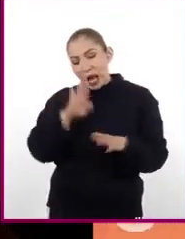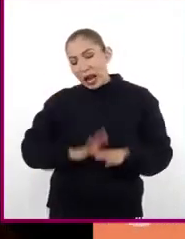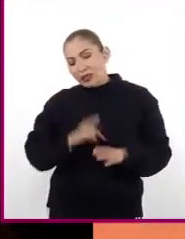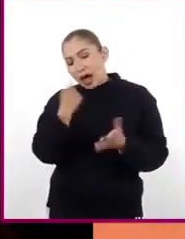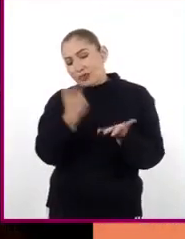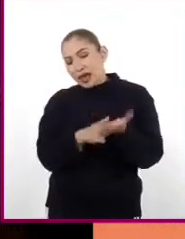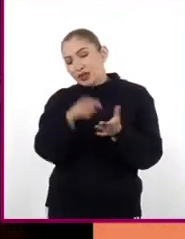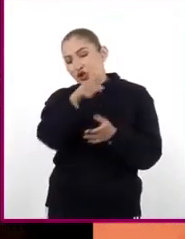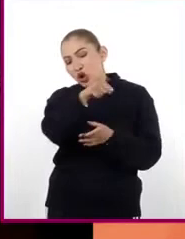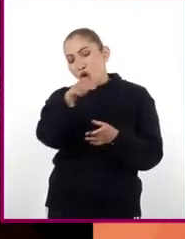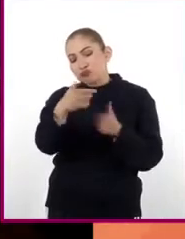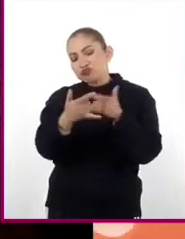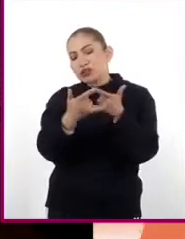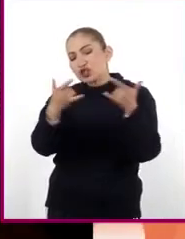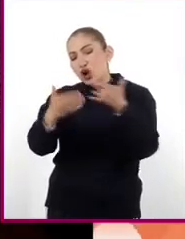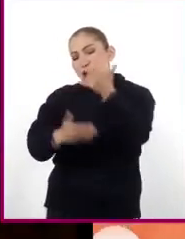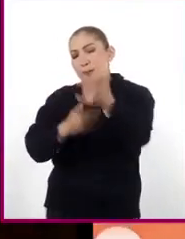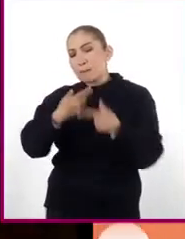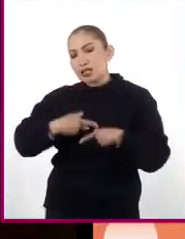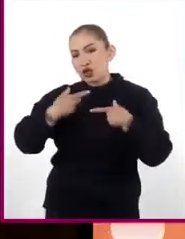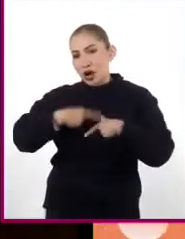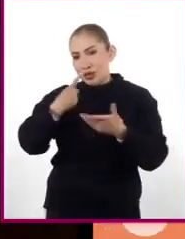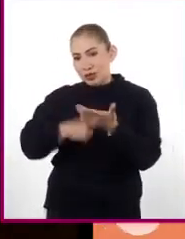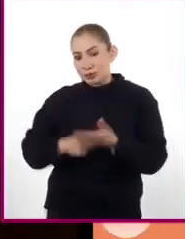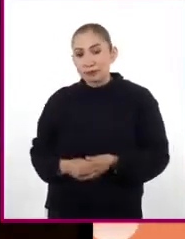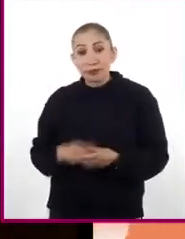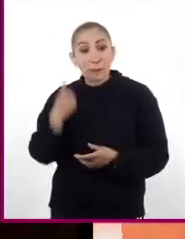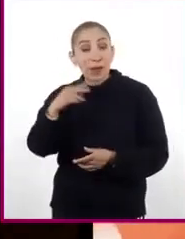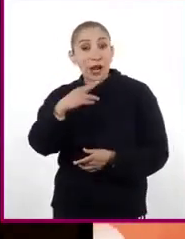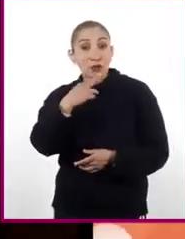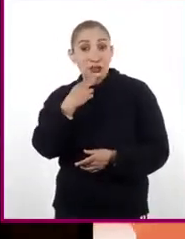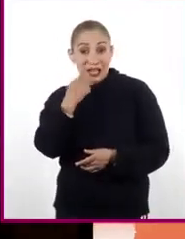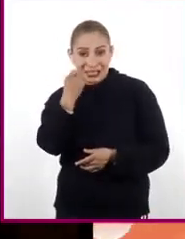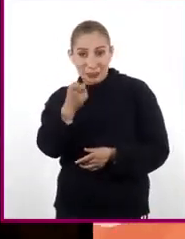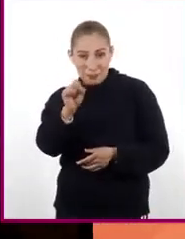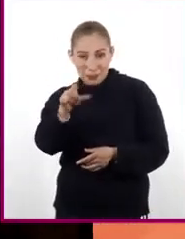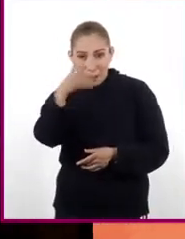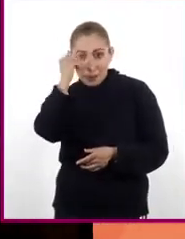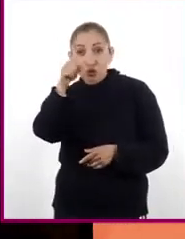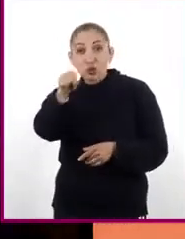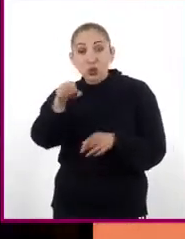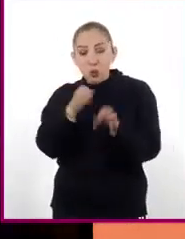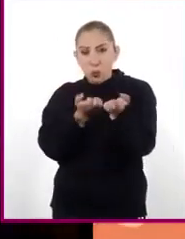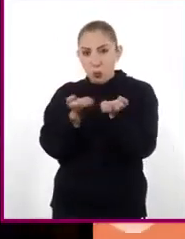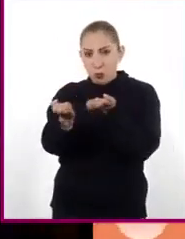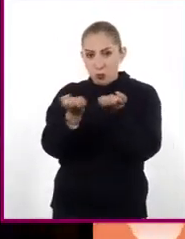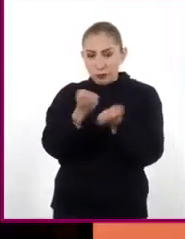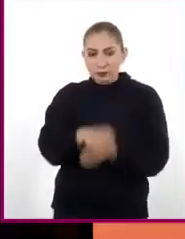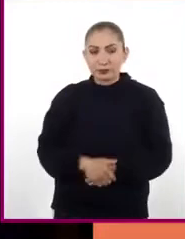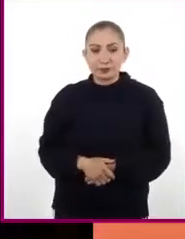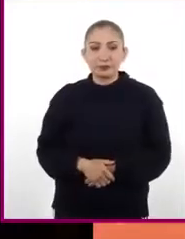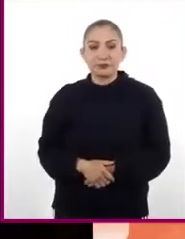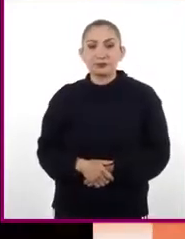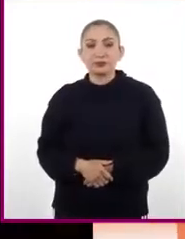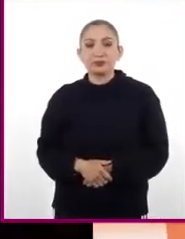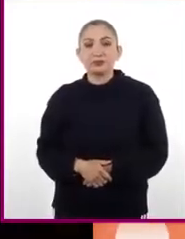características que se encuentran en el desarrollo del personaje. Para aplicar lo aprendido, es momento de hacer un ejercicio.